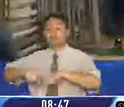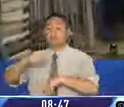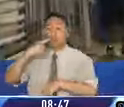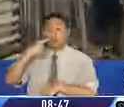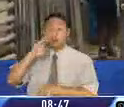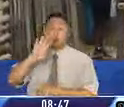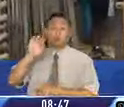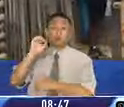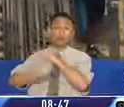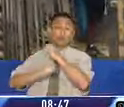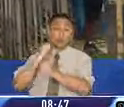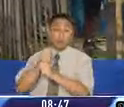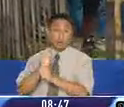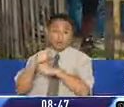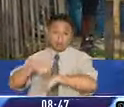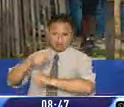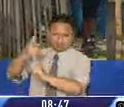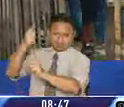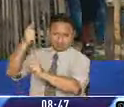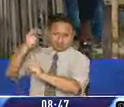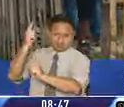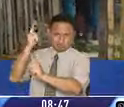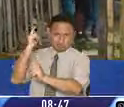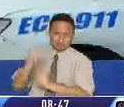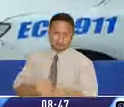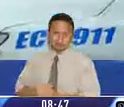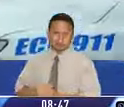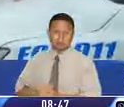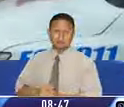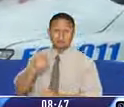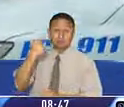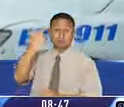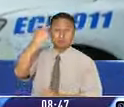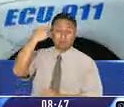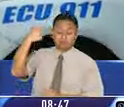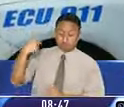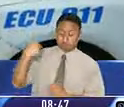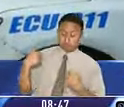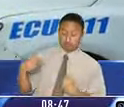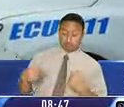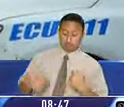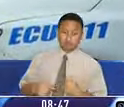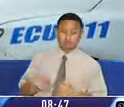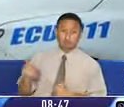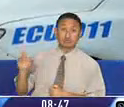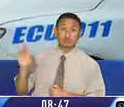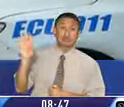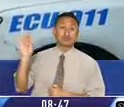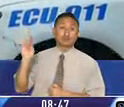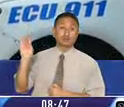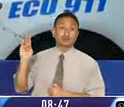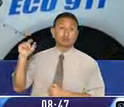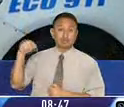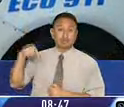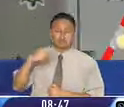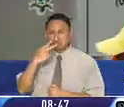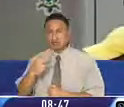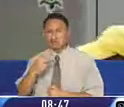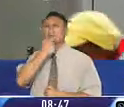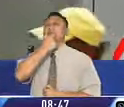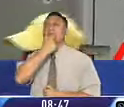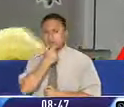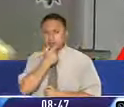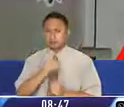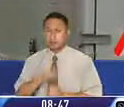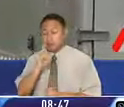de varios disparos. Las balas impactaron en la cabeza y extremidades. Según la esposa del occiso, salió a ver quién lo silbaba y al